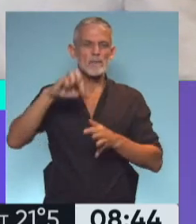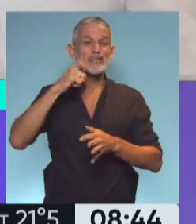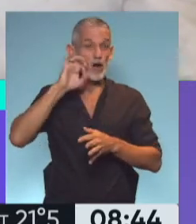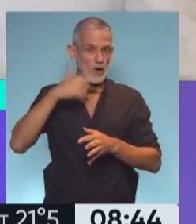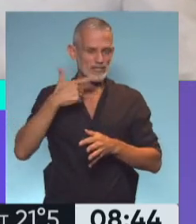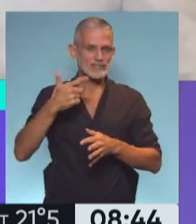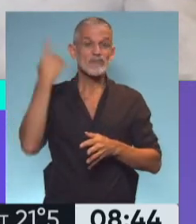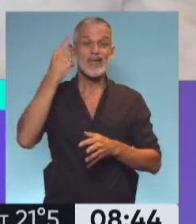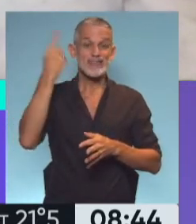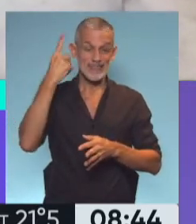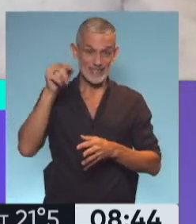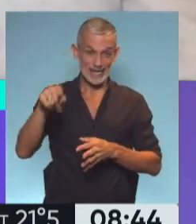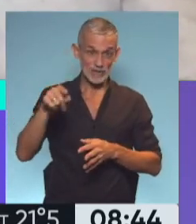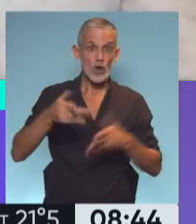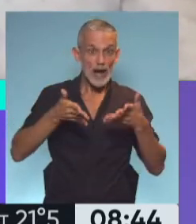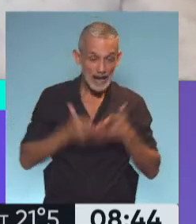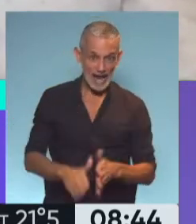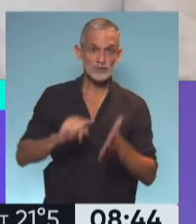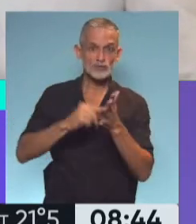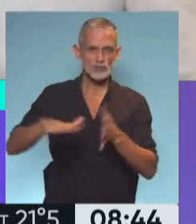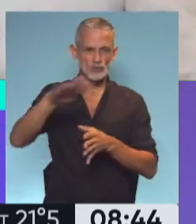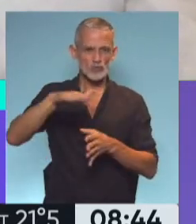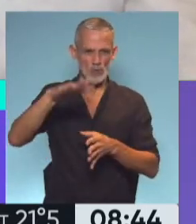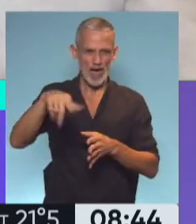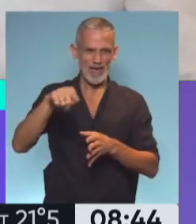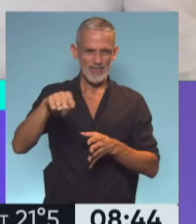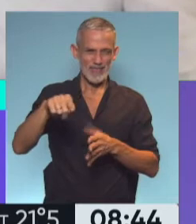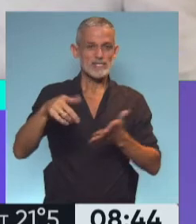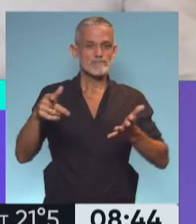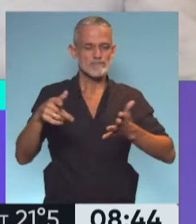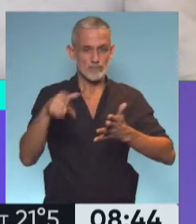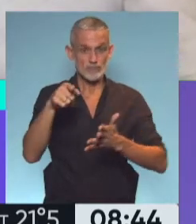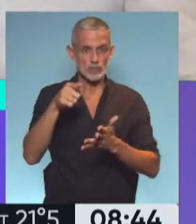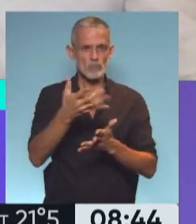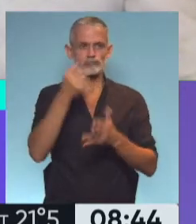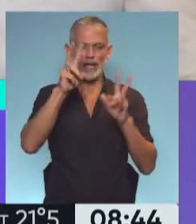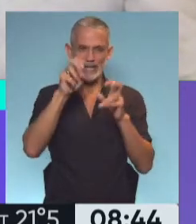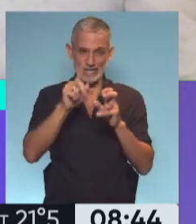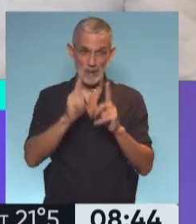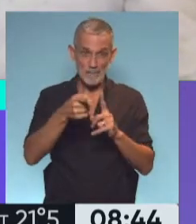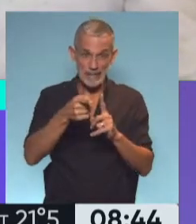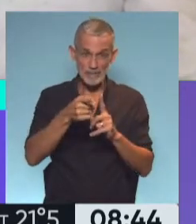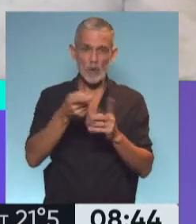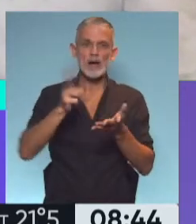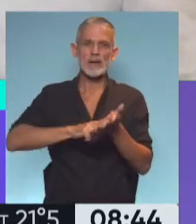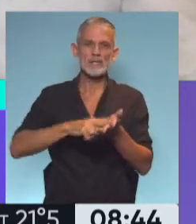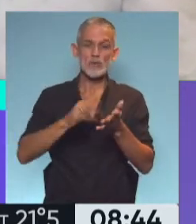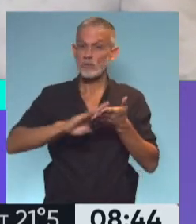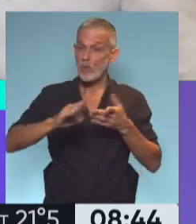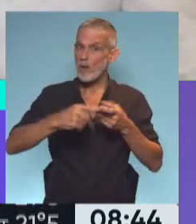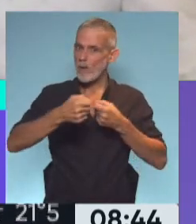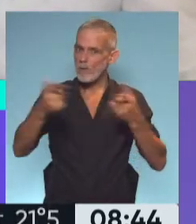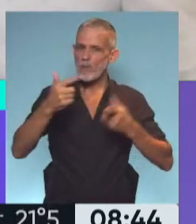director Javier Van der Hutter, nacido en esa ciudad, retoma este tema con esta película que, repito, estrena el jueves y